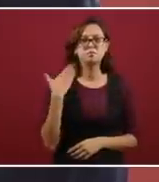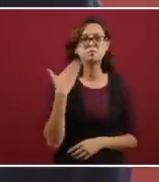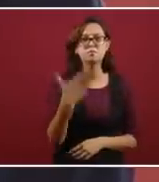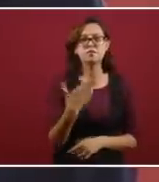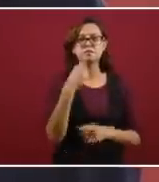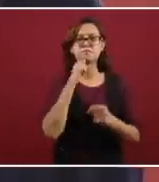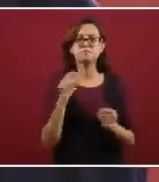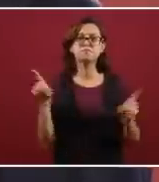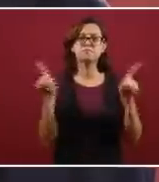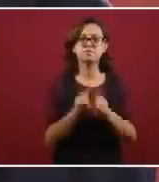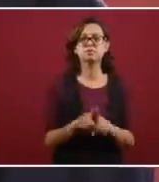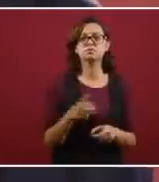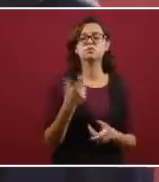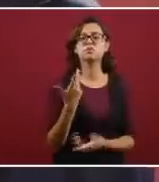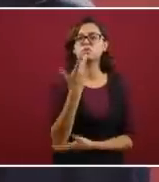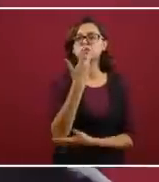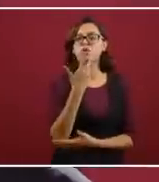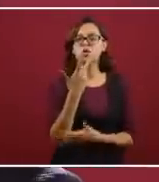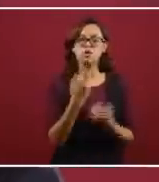sostenible,